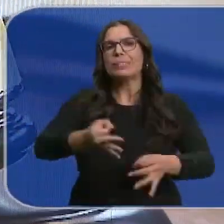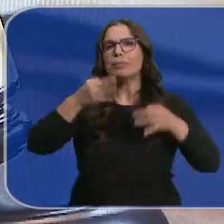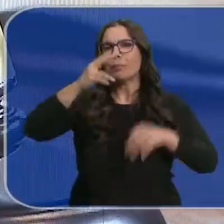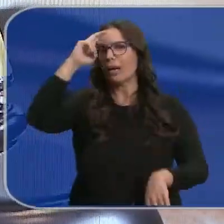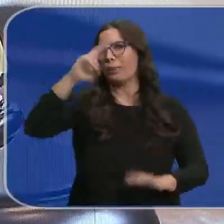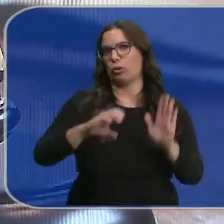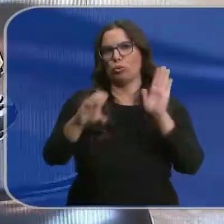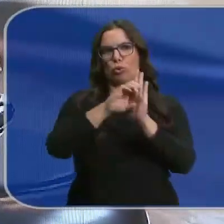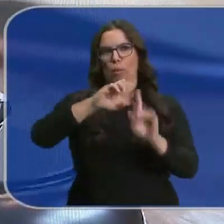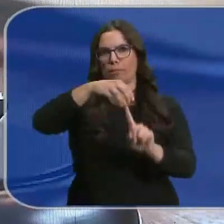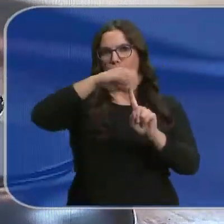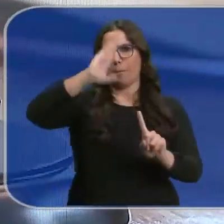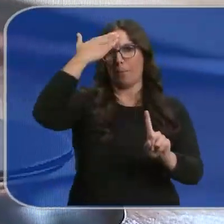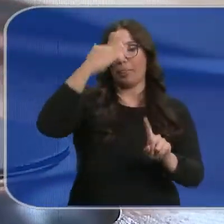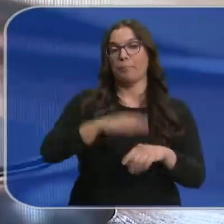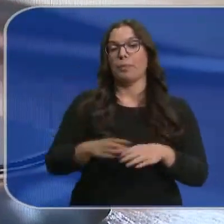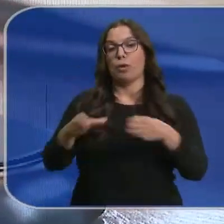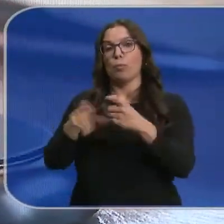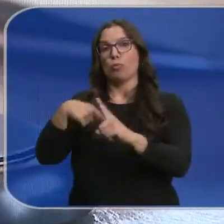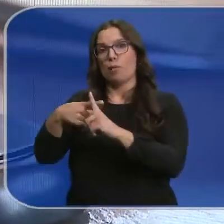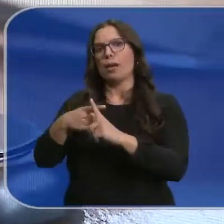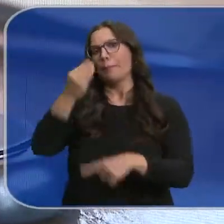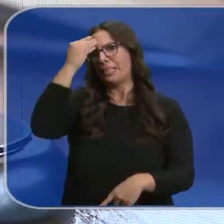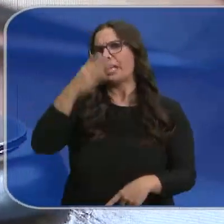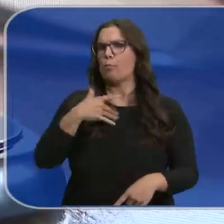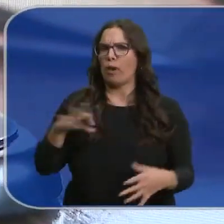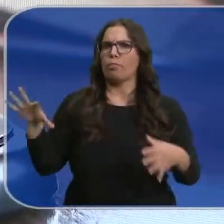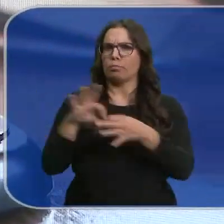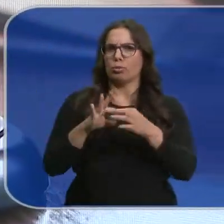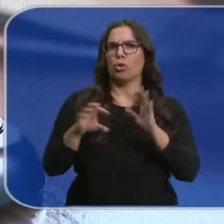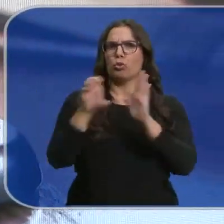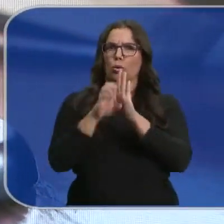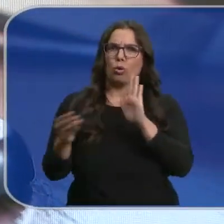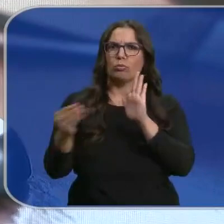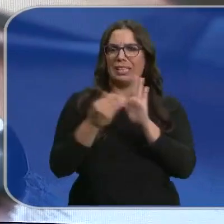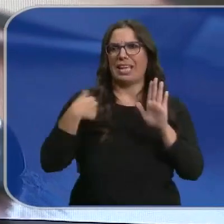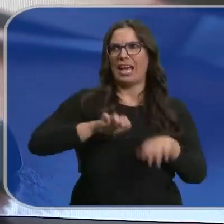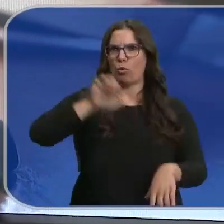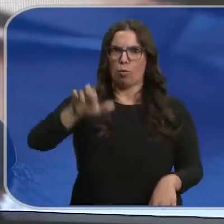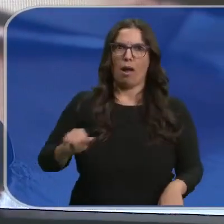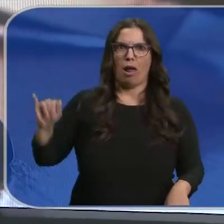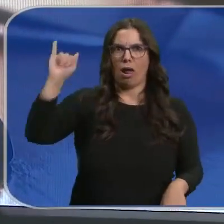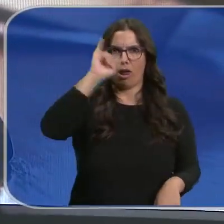la Constitución. Sumar está convencido de su encaje constitucional y recuerda que hay precedentes en Europa.